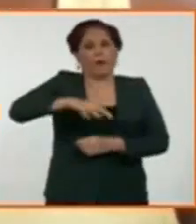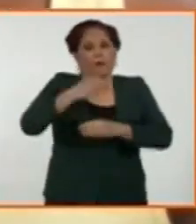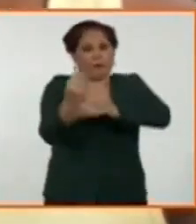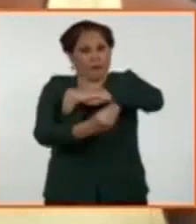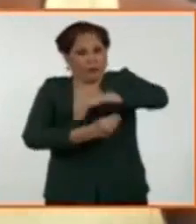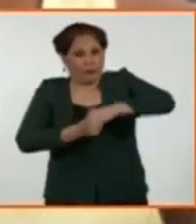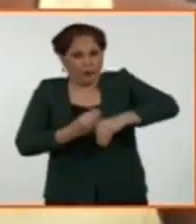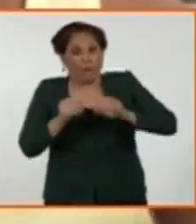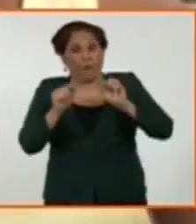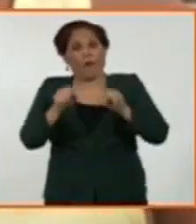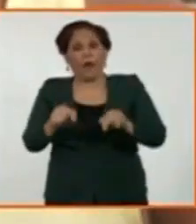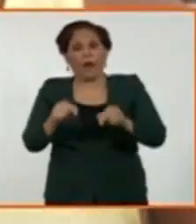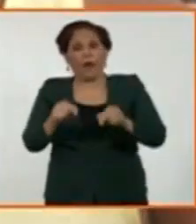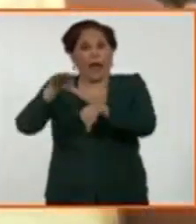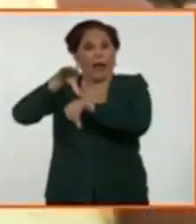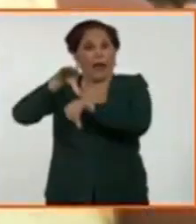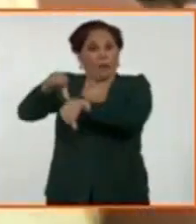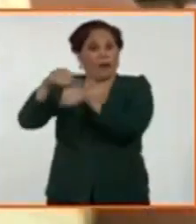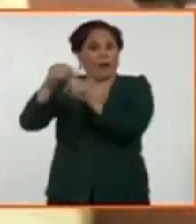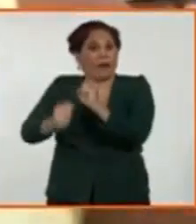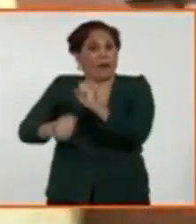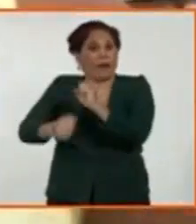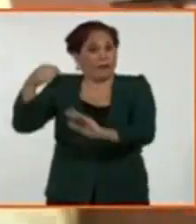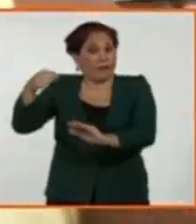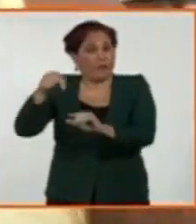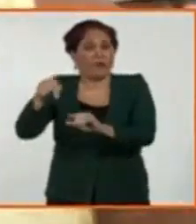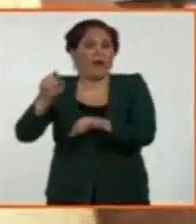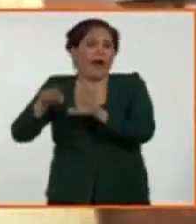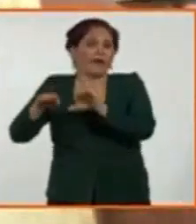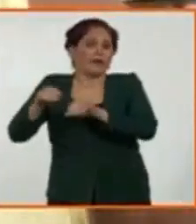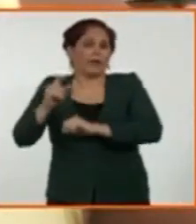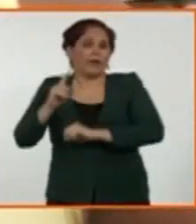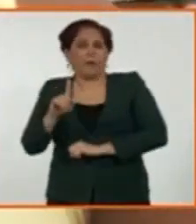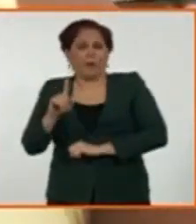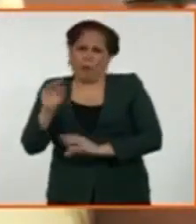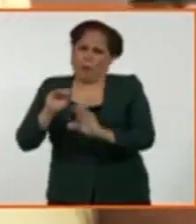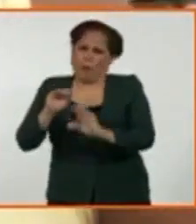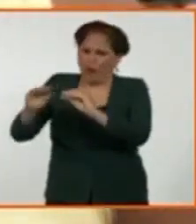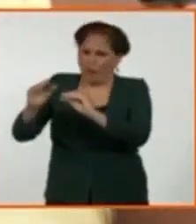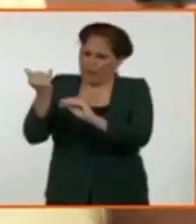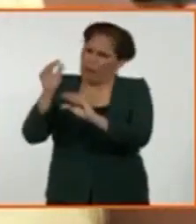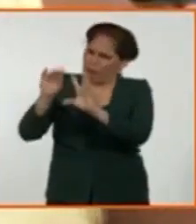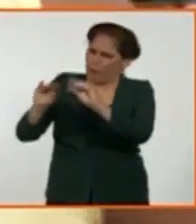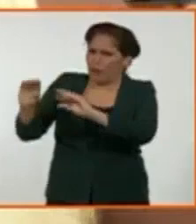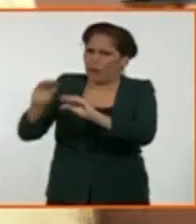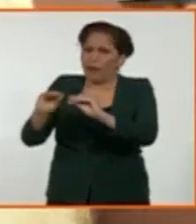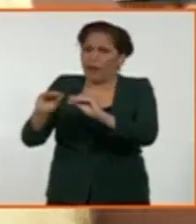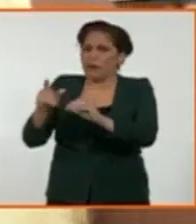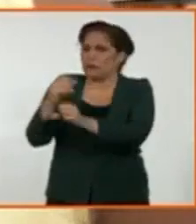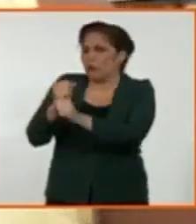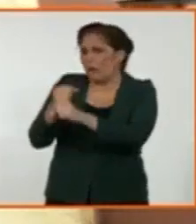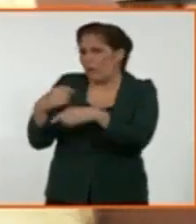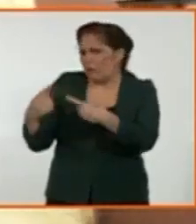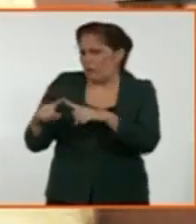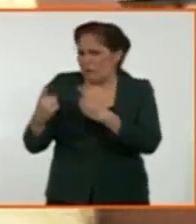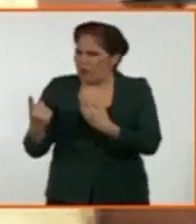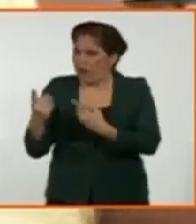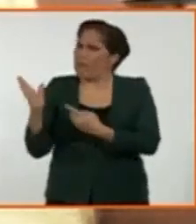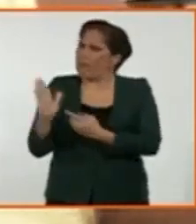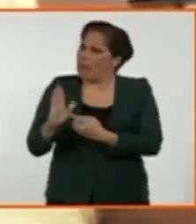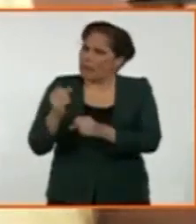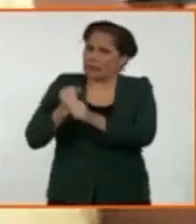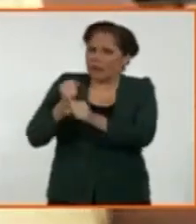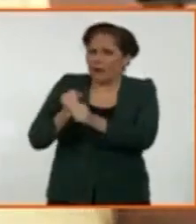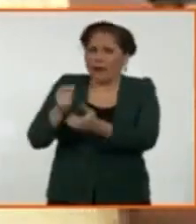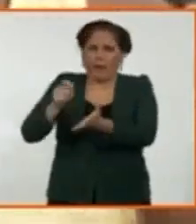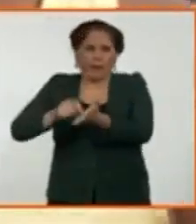ahora han vivido ahí se han quedado allí son los que en un momento determinado tú conversas con ellos y se puede trabajar con ellos porque además